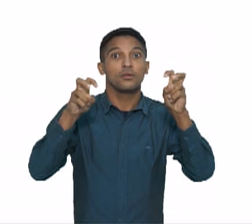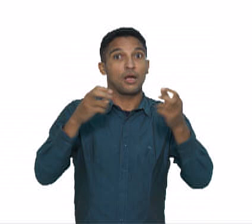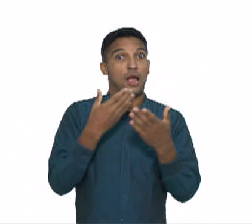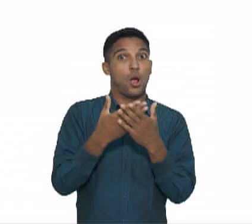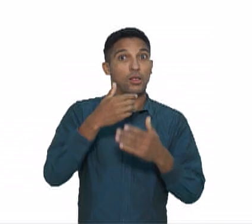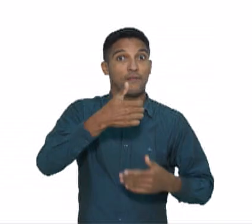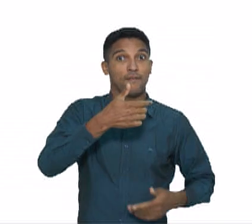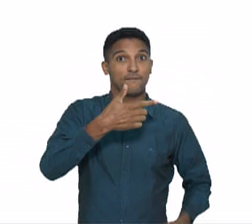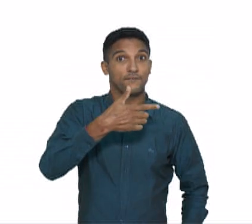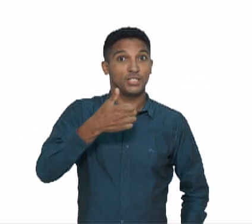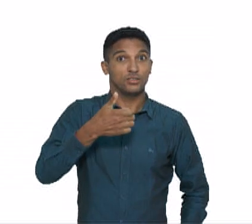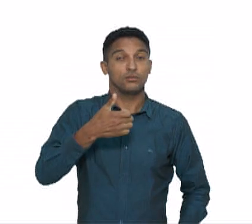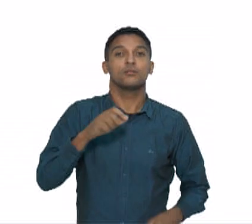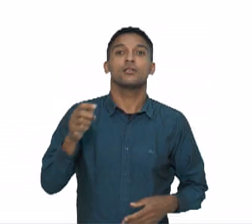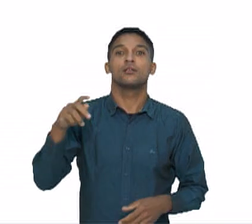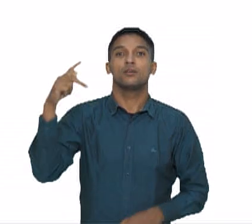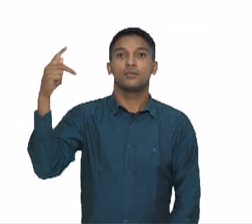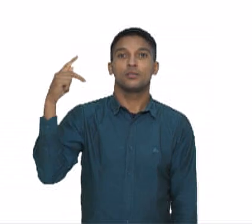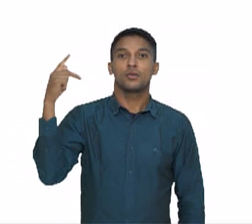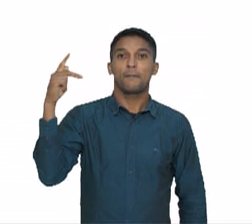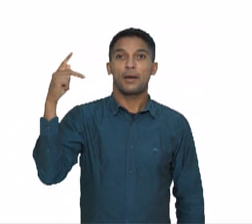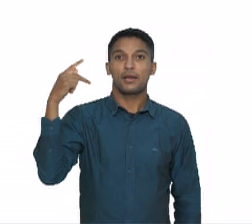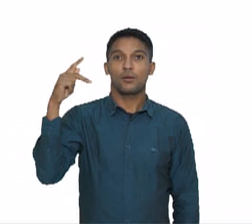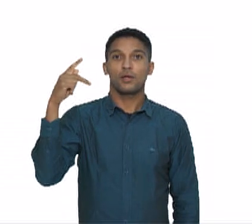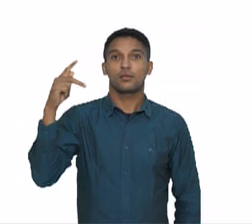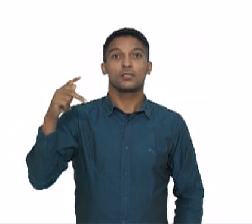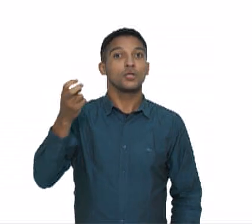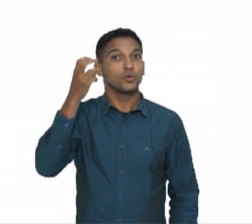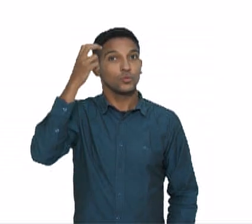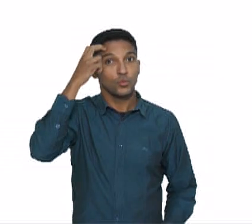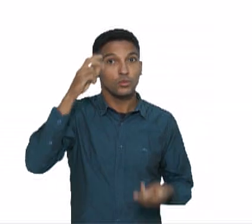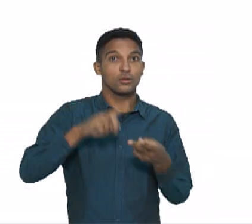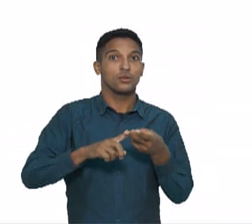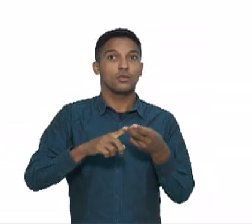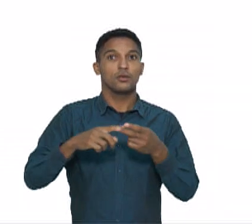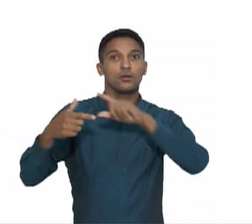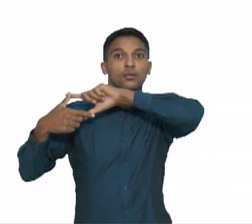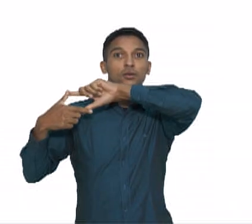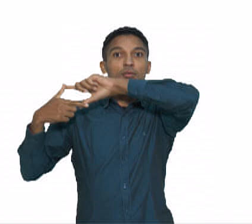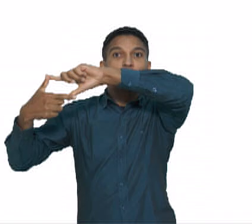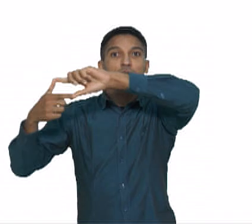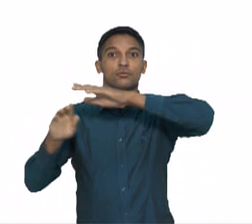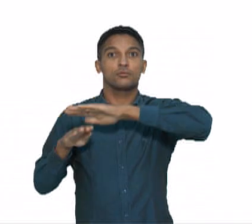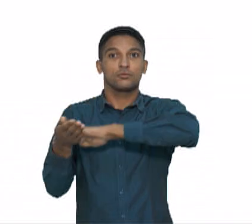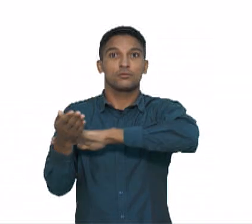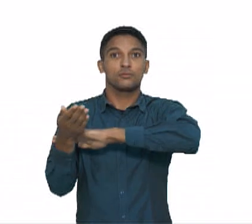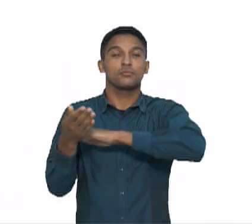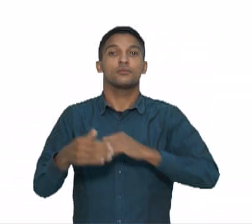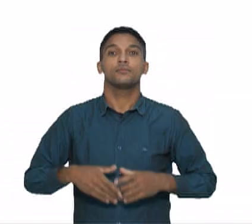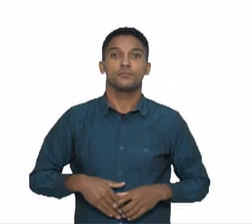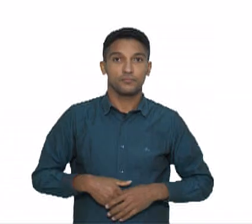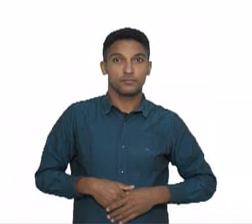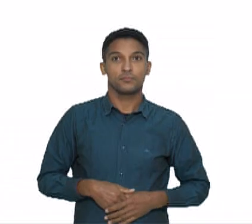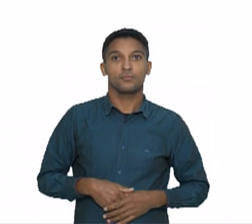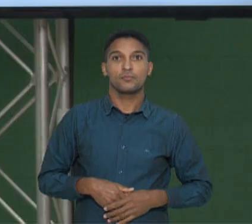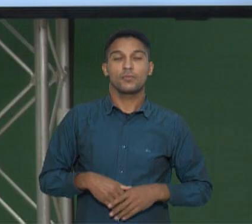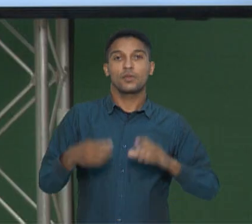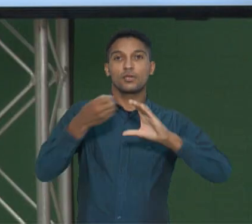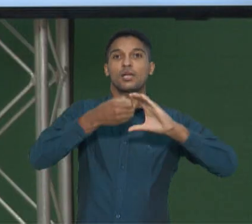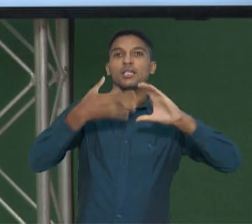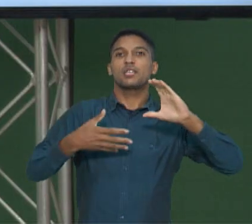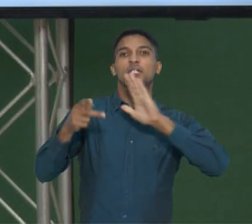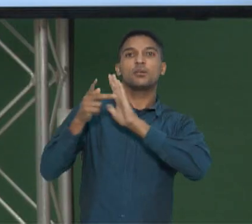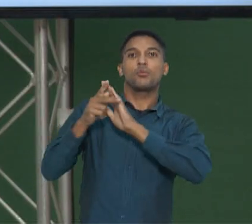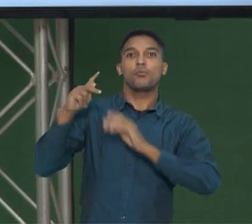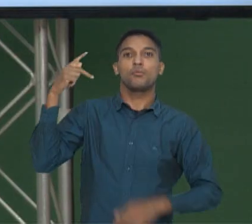21, el Paraguay, la cultura y tradición, algunos aspectos culturales de este país y